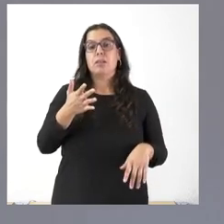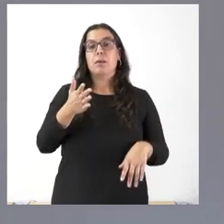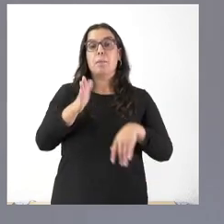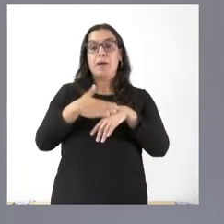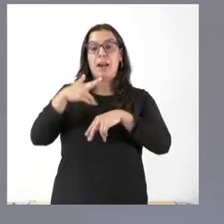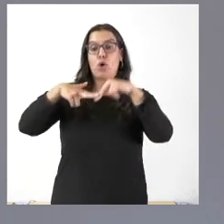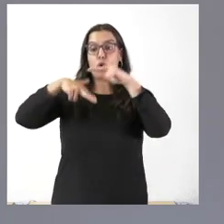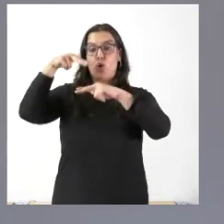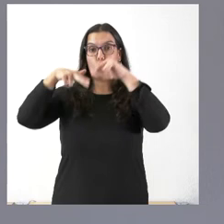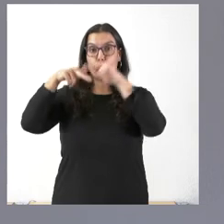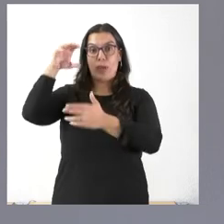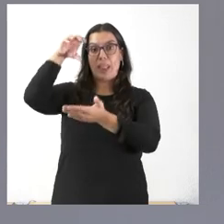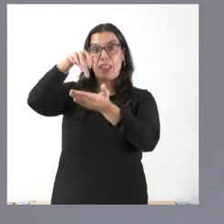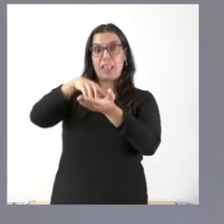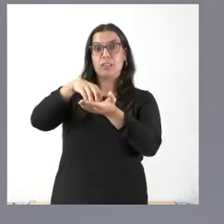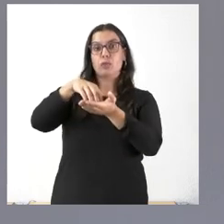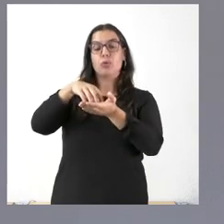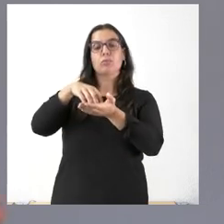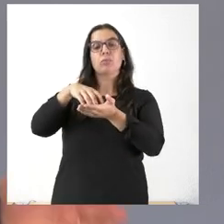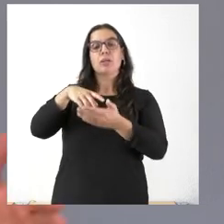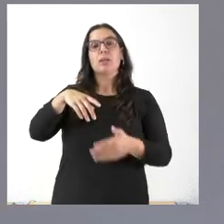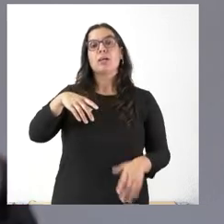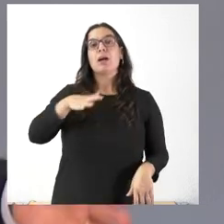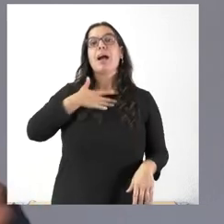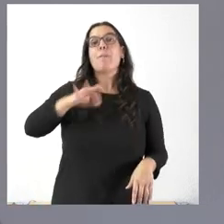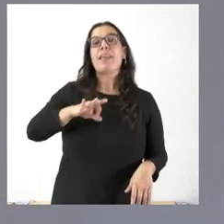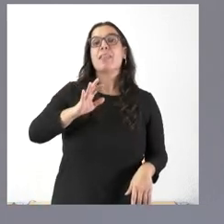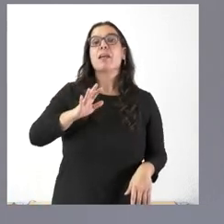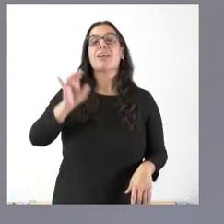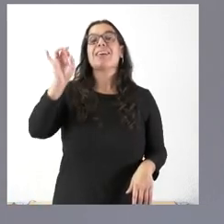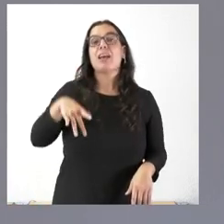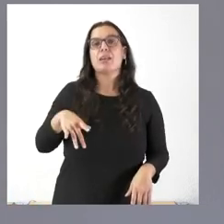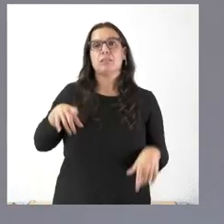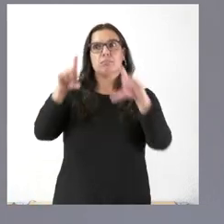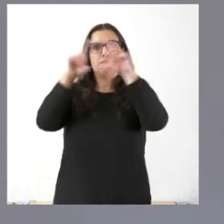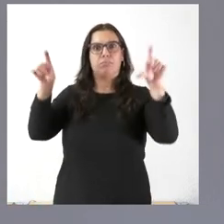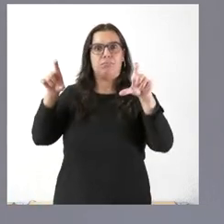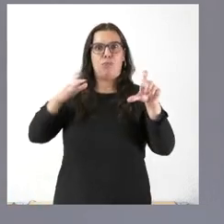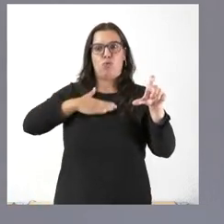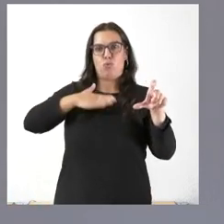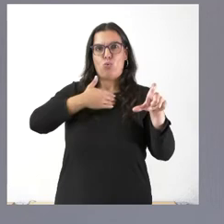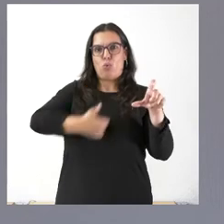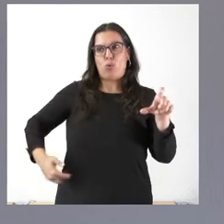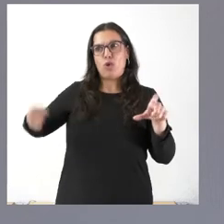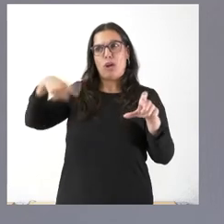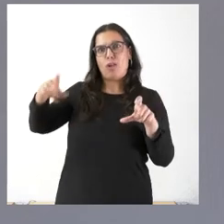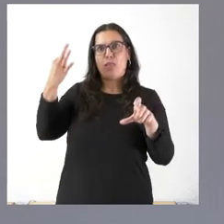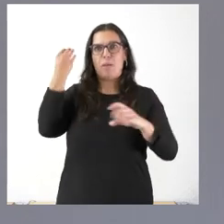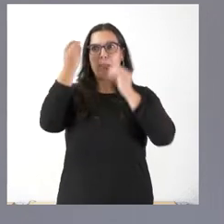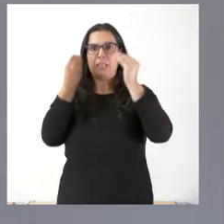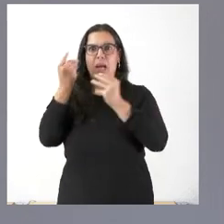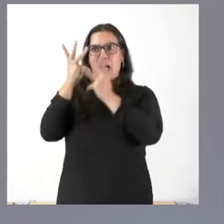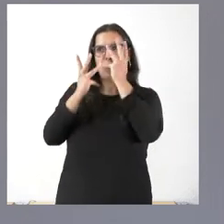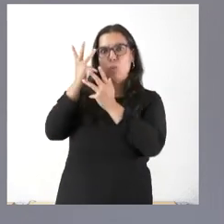una instalación de esas características es siempre de los promotores, de los dueños, de los propietarios, de los que arriesgan su dinero. Tienen que hacer ellos las cuentas, tienen que hacer ellos